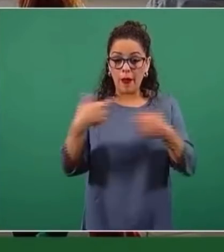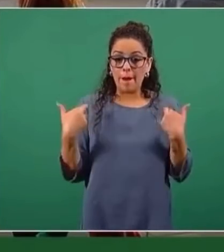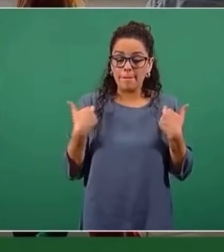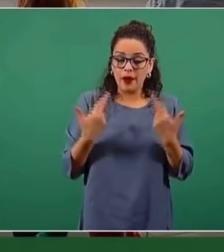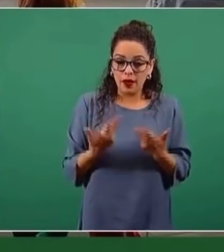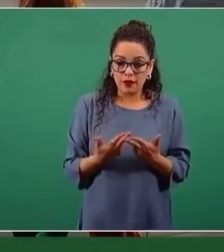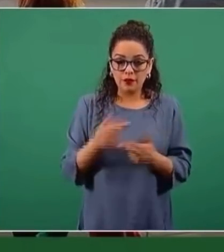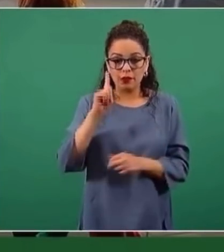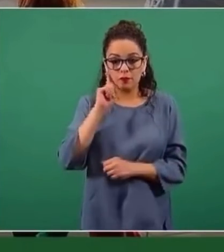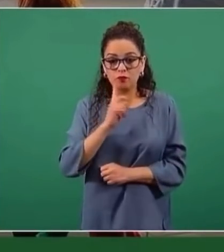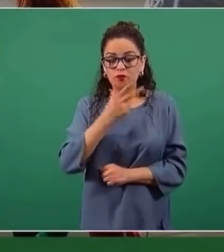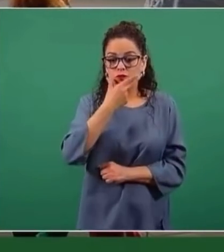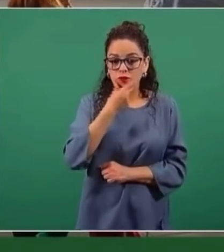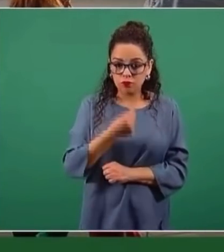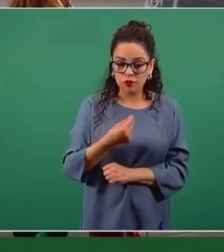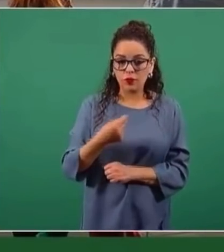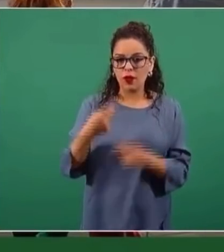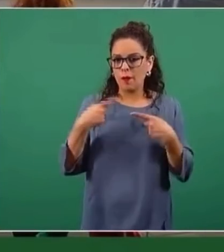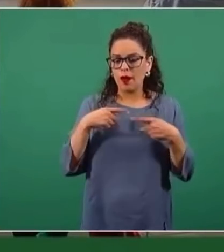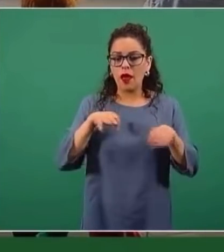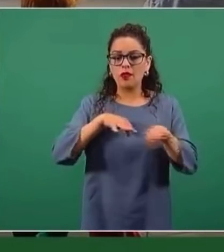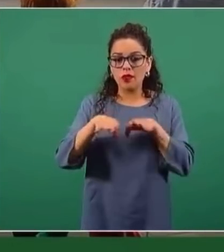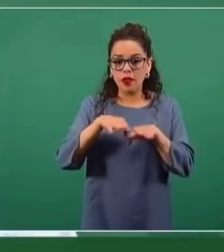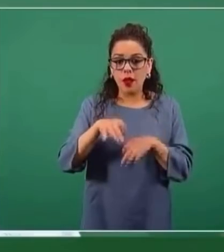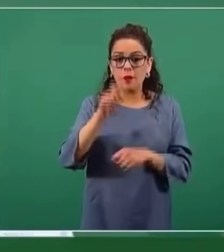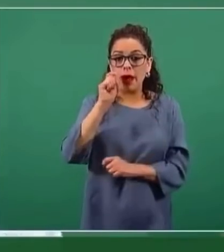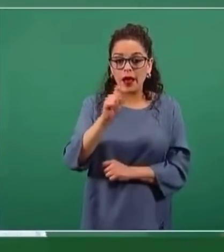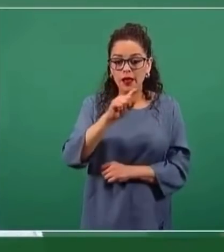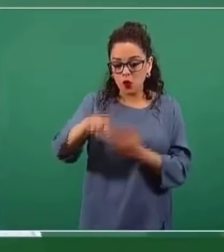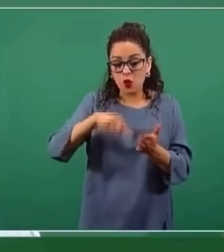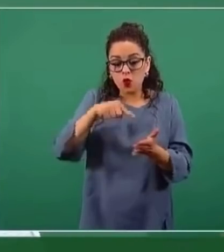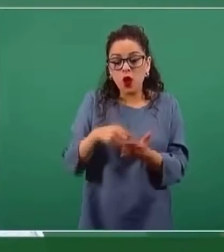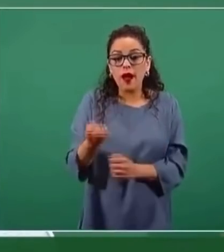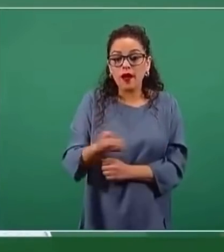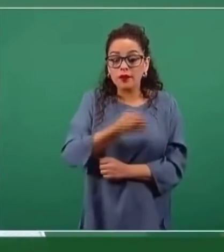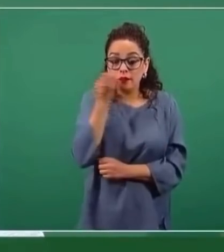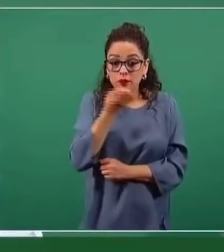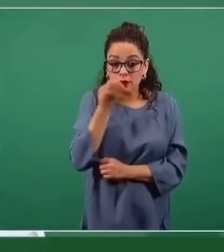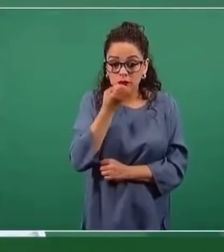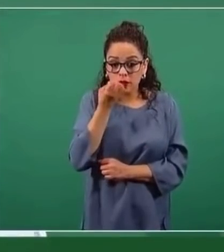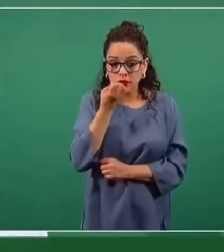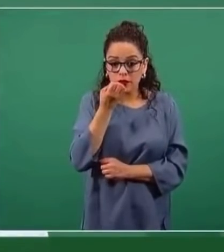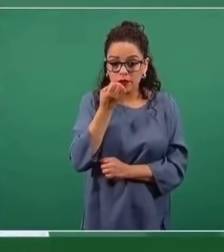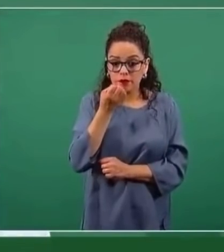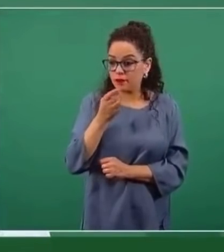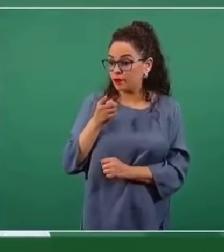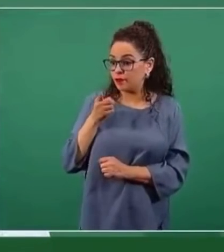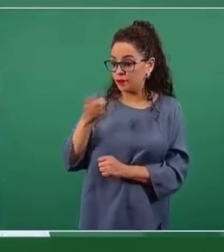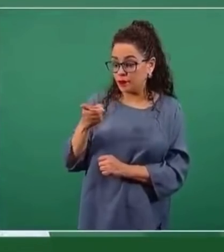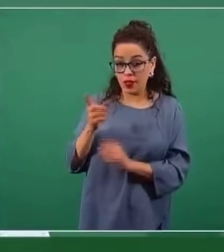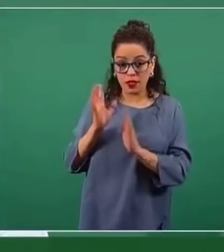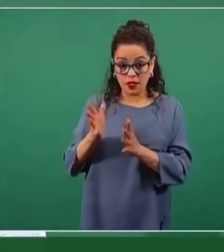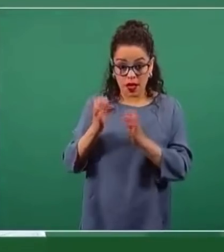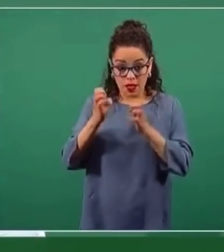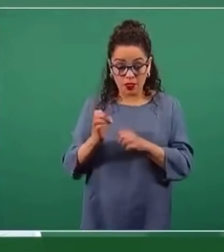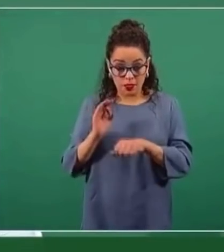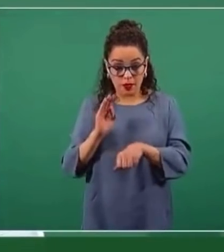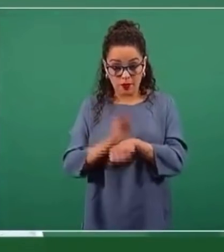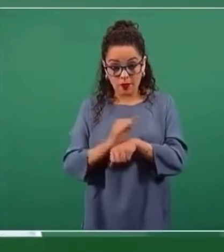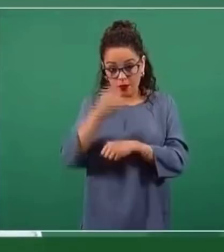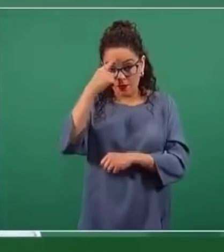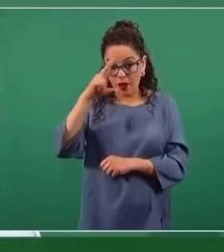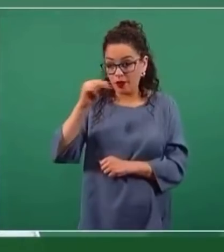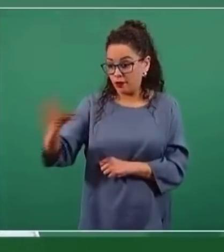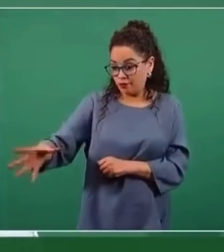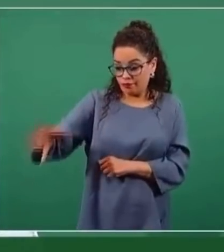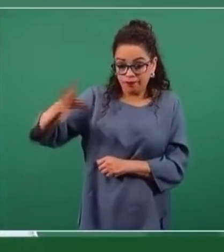los maestros, al personal que labora en los planteles educativos, él ya estaría protegido de